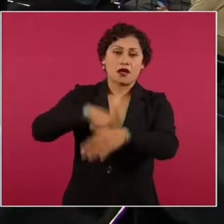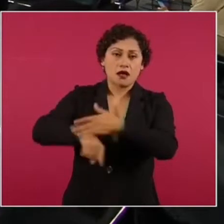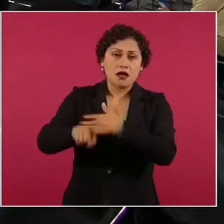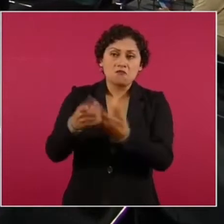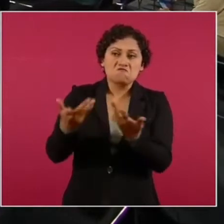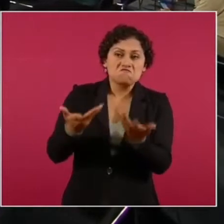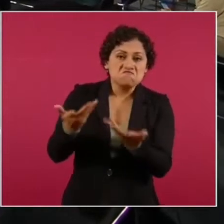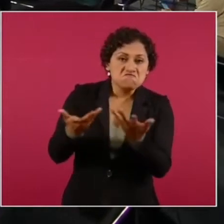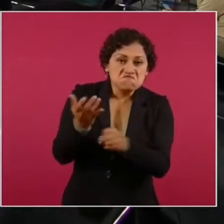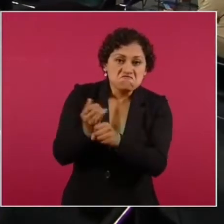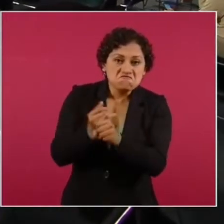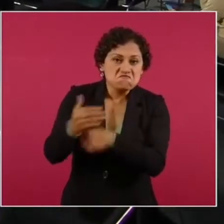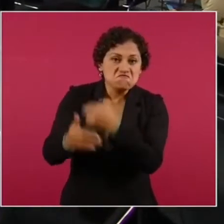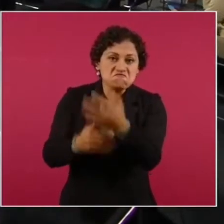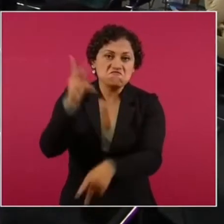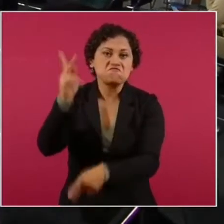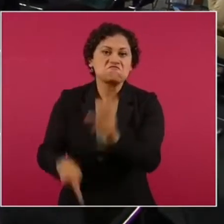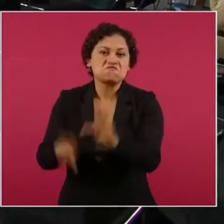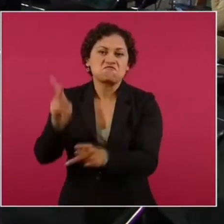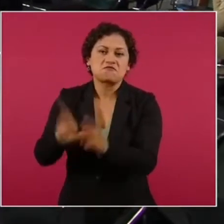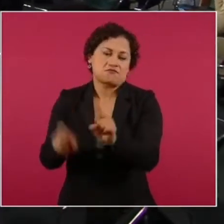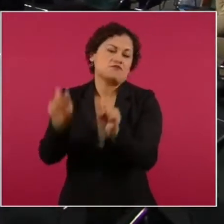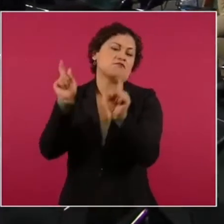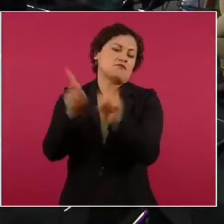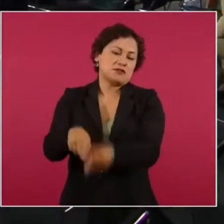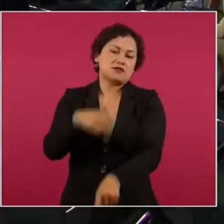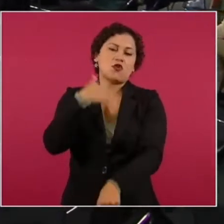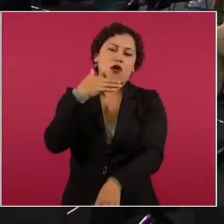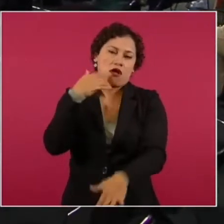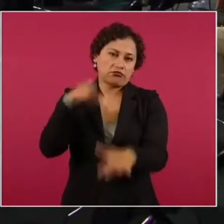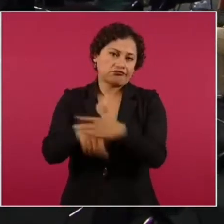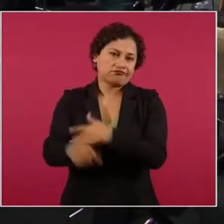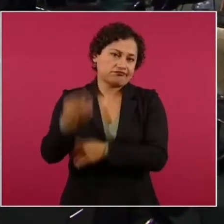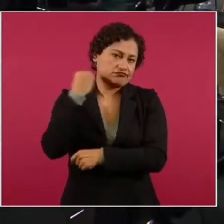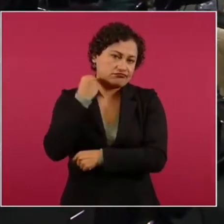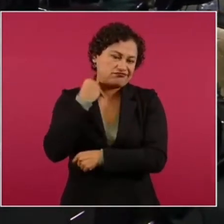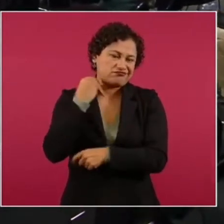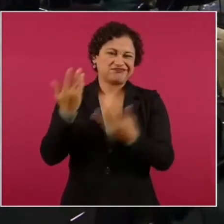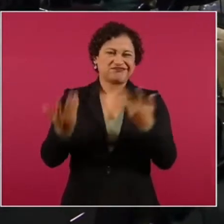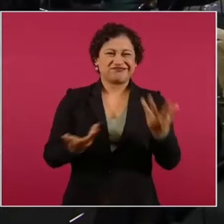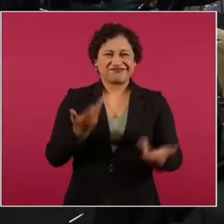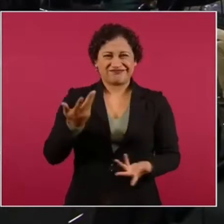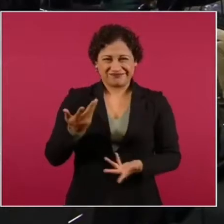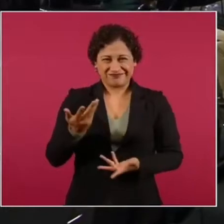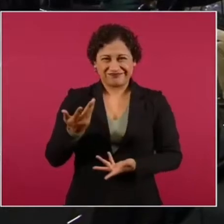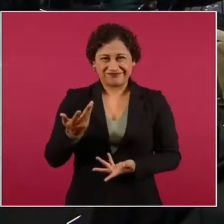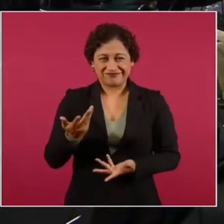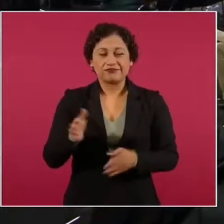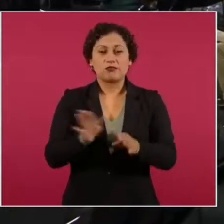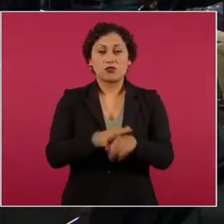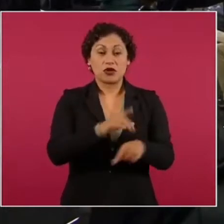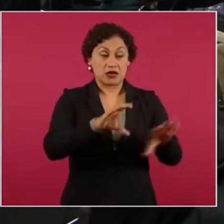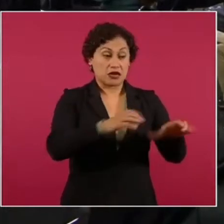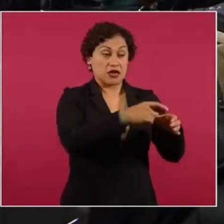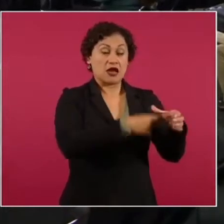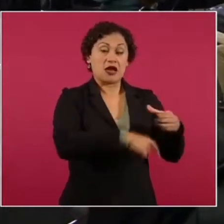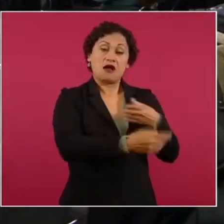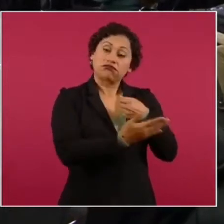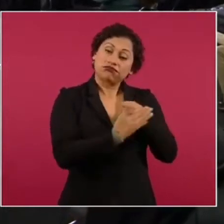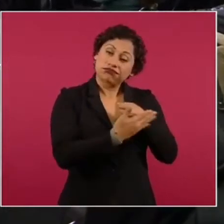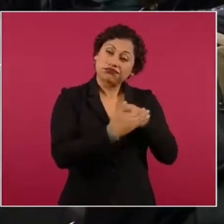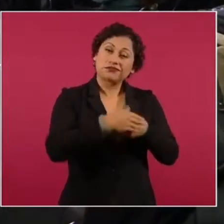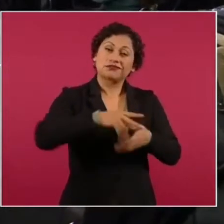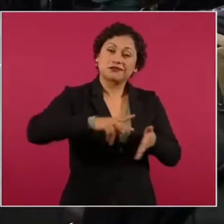limbo por las trácalas también que hacen los abogados en ese sentido. Entonces, me volvieron a pedir, así de